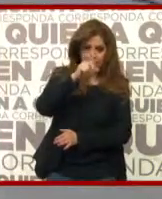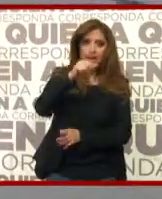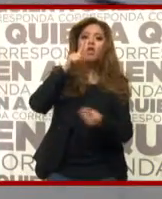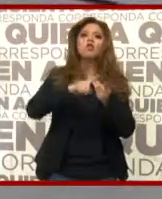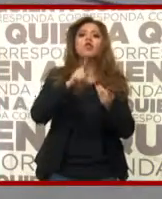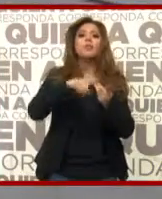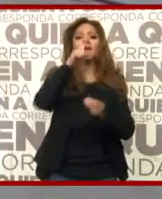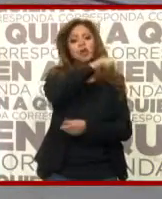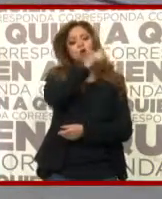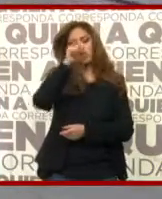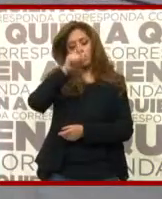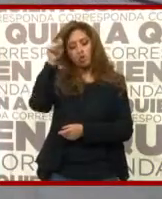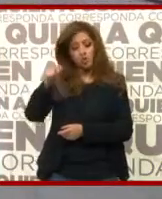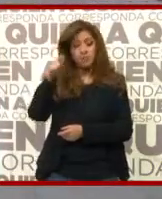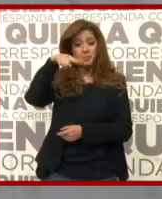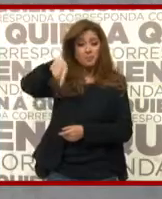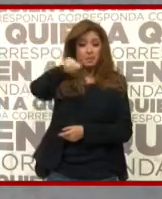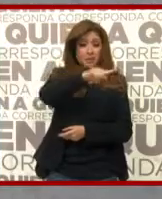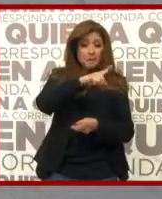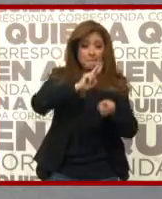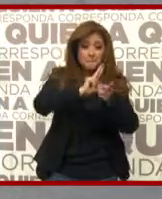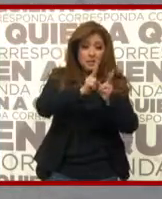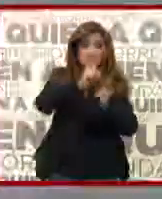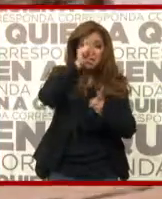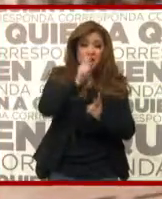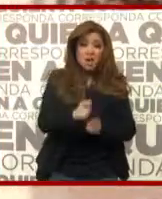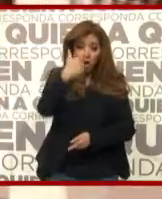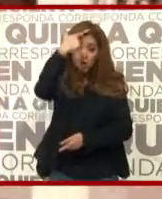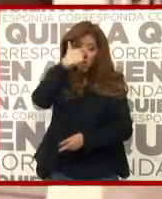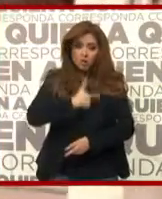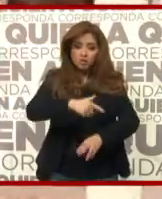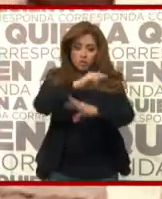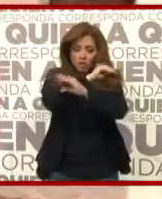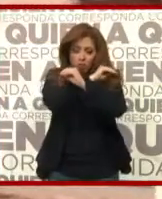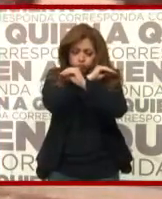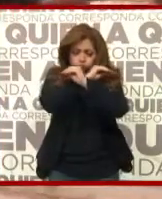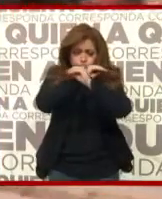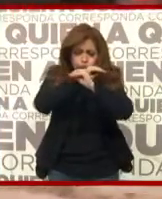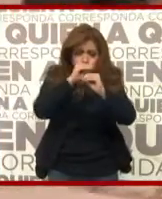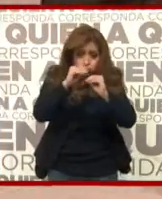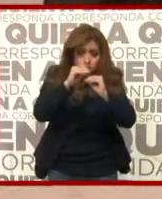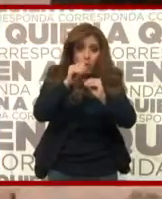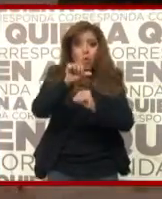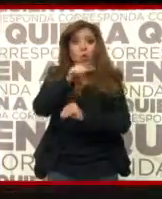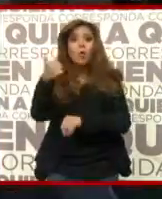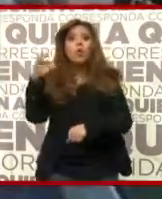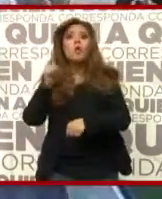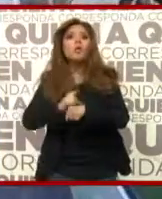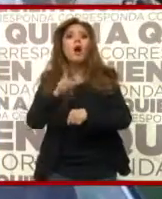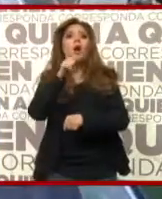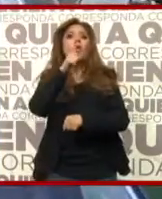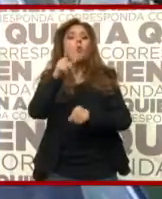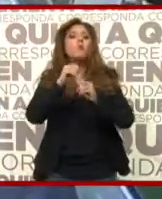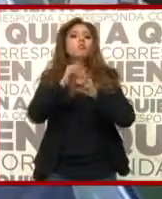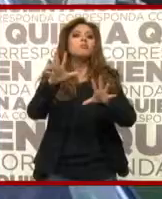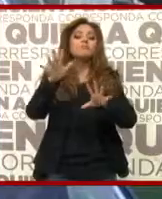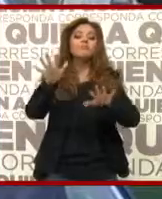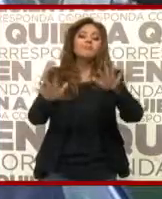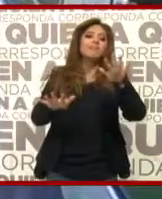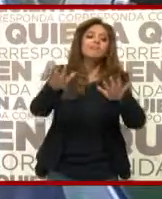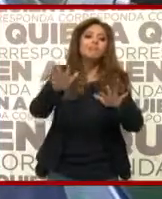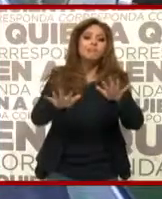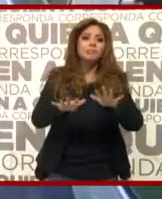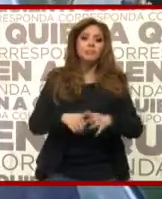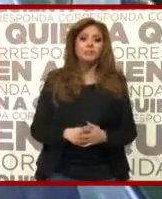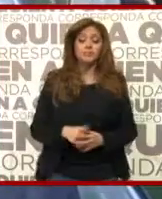Torreón. Aquí los vecinos viven a oscuras y otro día con las luminarias funcionando correctamente. No, pues sí falla